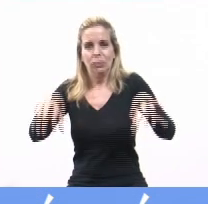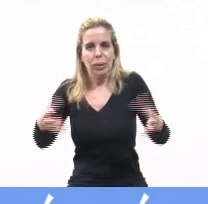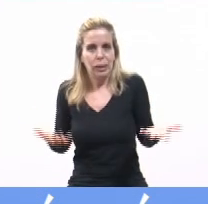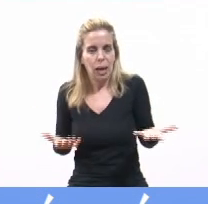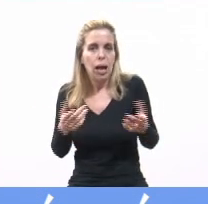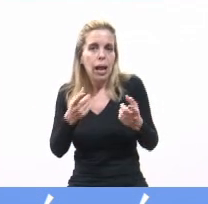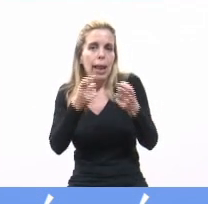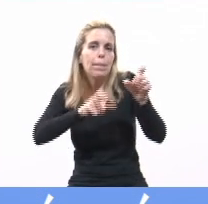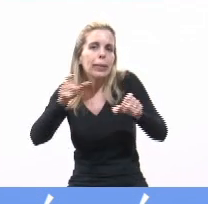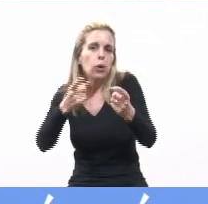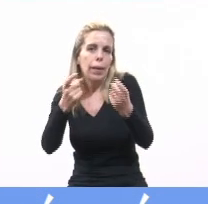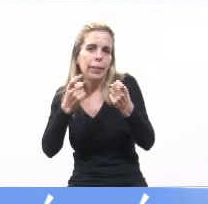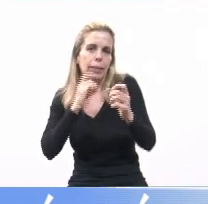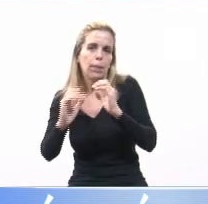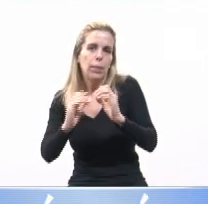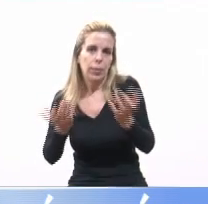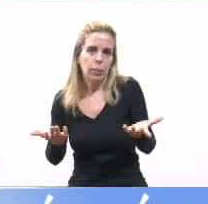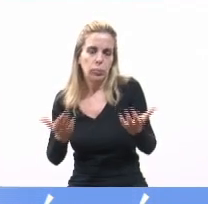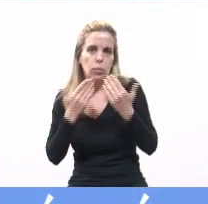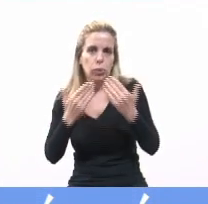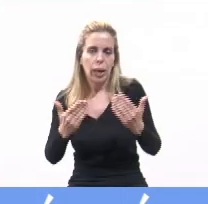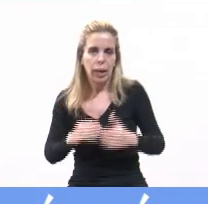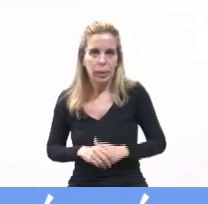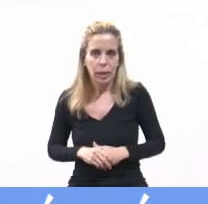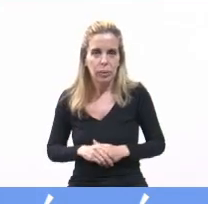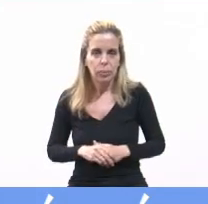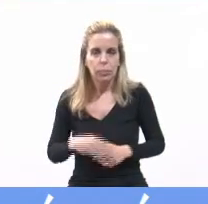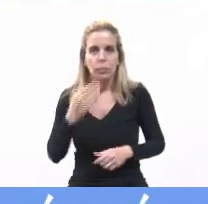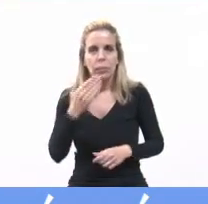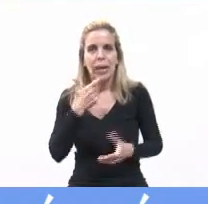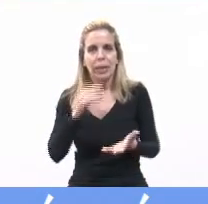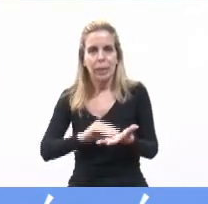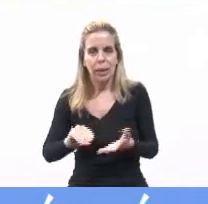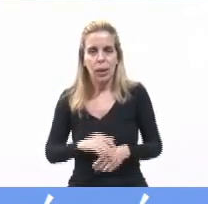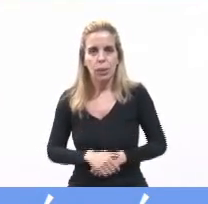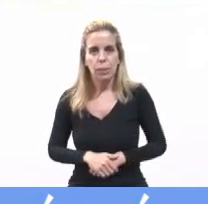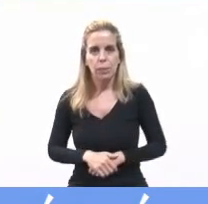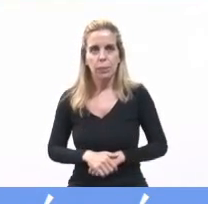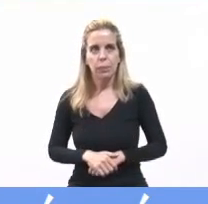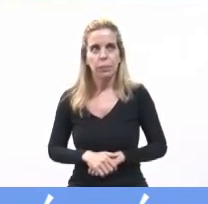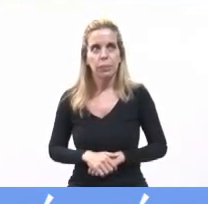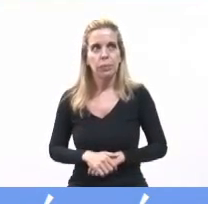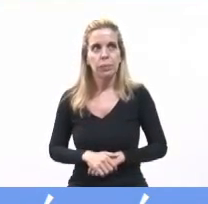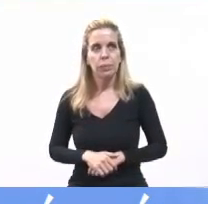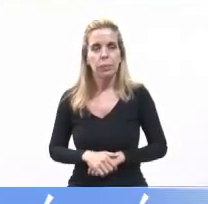vivir comunicados como debería ser. Muchas gracias. Tiene la palabra senador Luenzo.